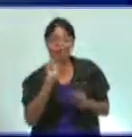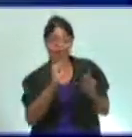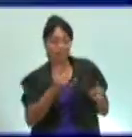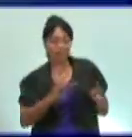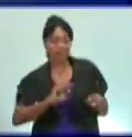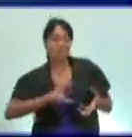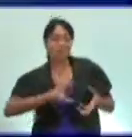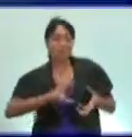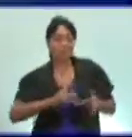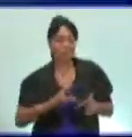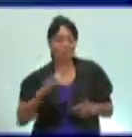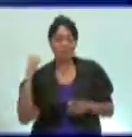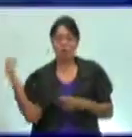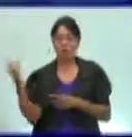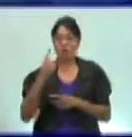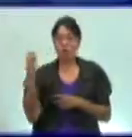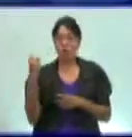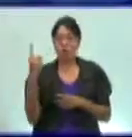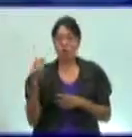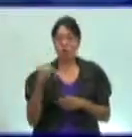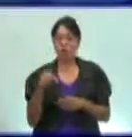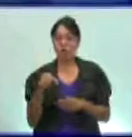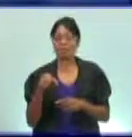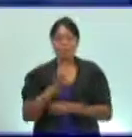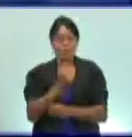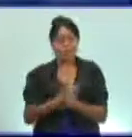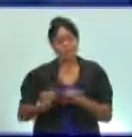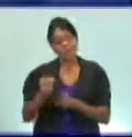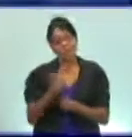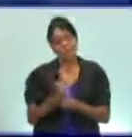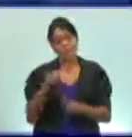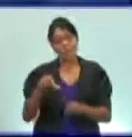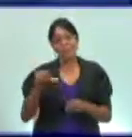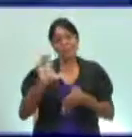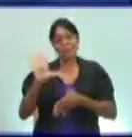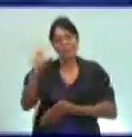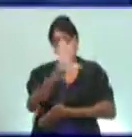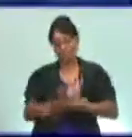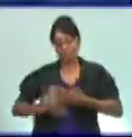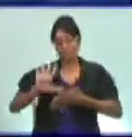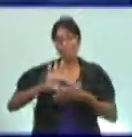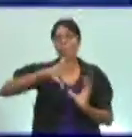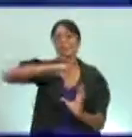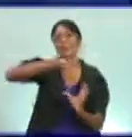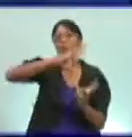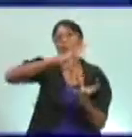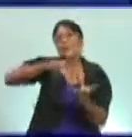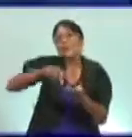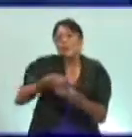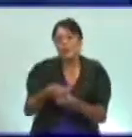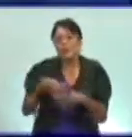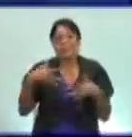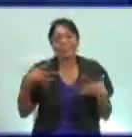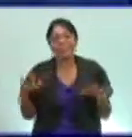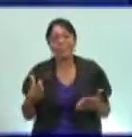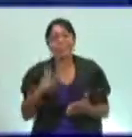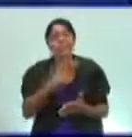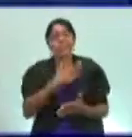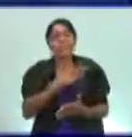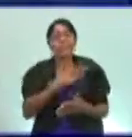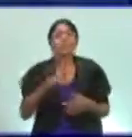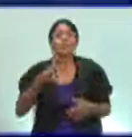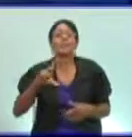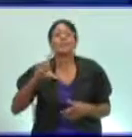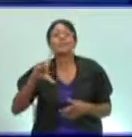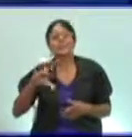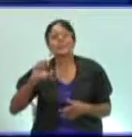Por supuesto, vamos a utilizar un mapa del mundo de zonas climáticas, porque estamos hablando de las zonas climáticas tropicales, porque